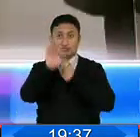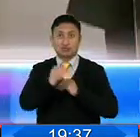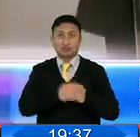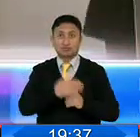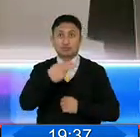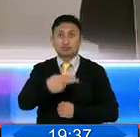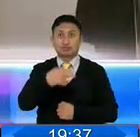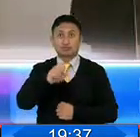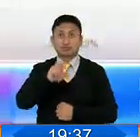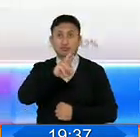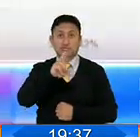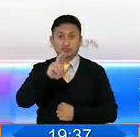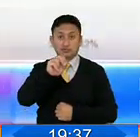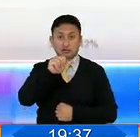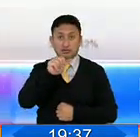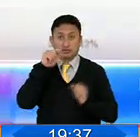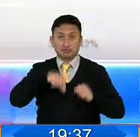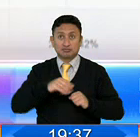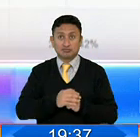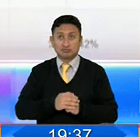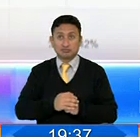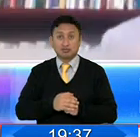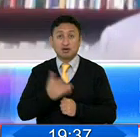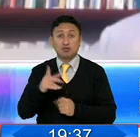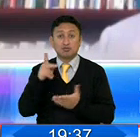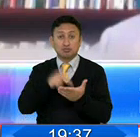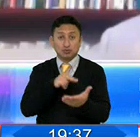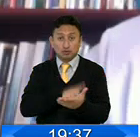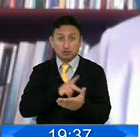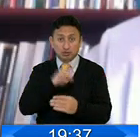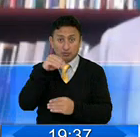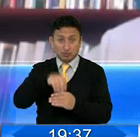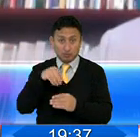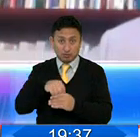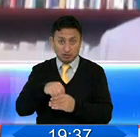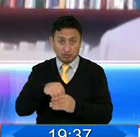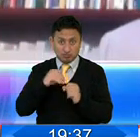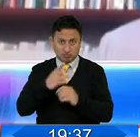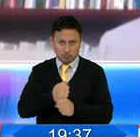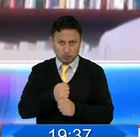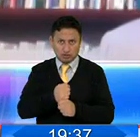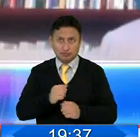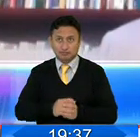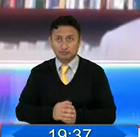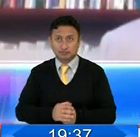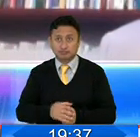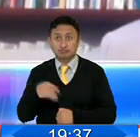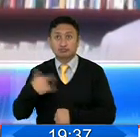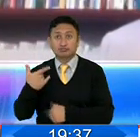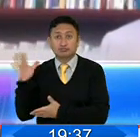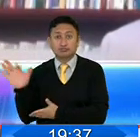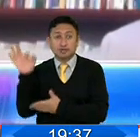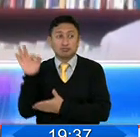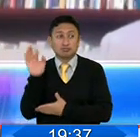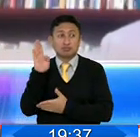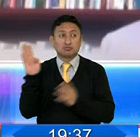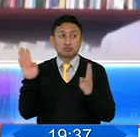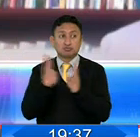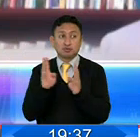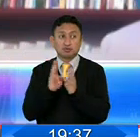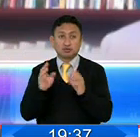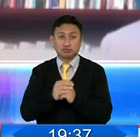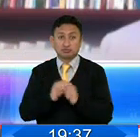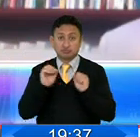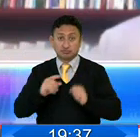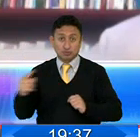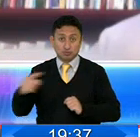Herrera, se implementó un software de seguridad biométrica. Donde previamente los delegados a la convención con voz